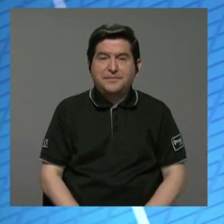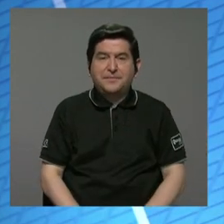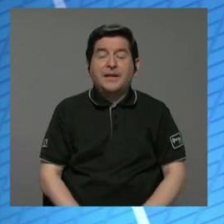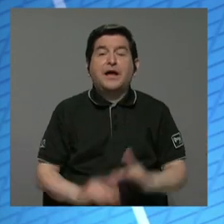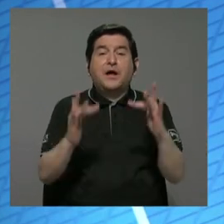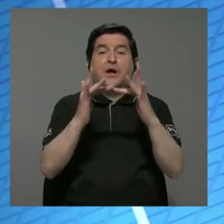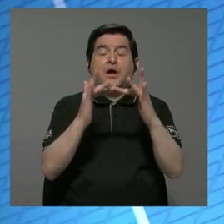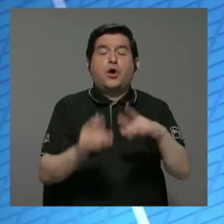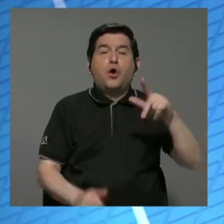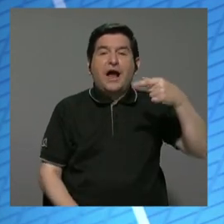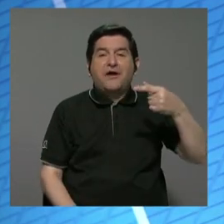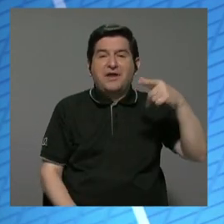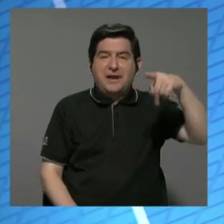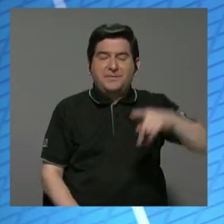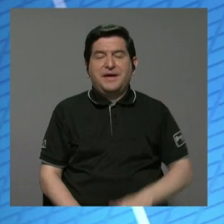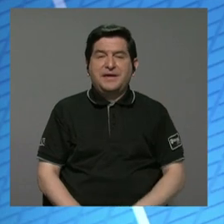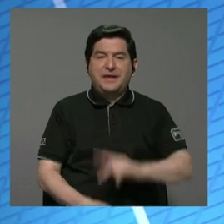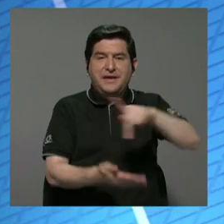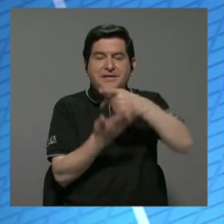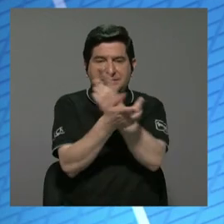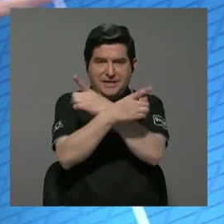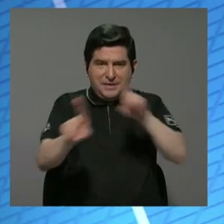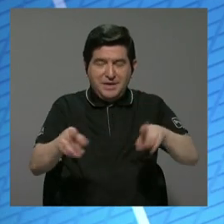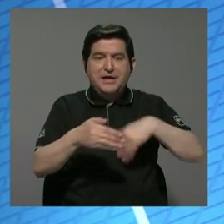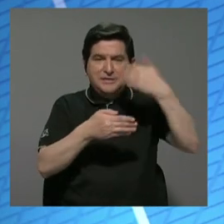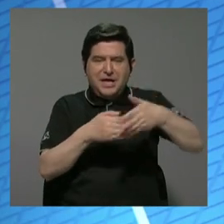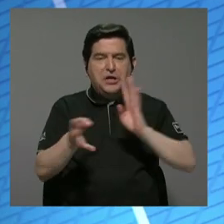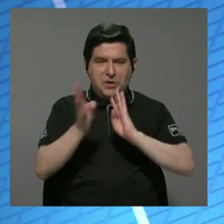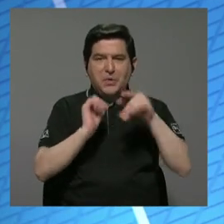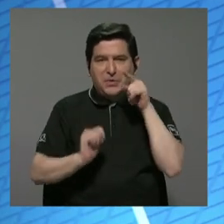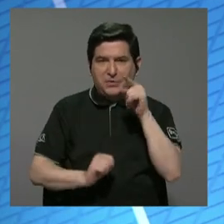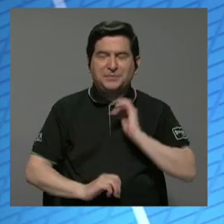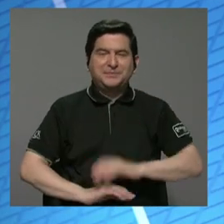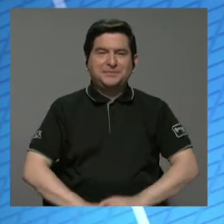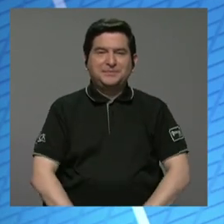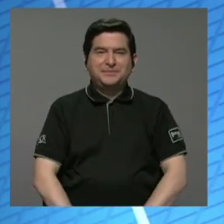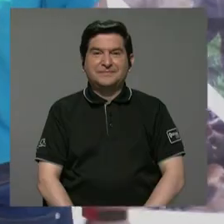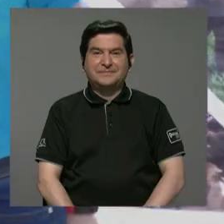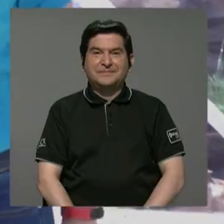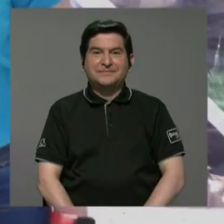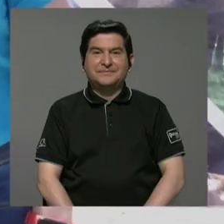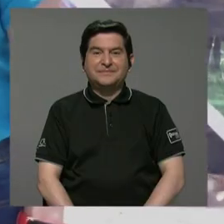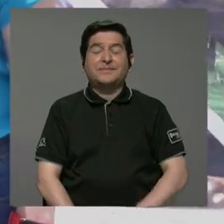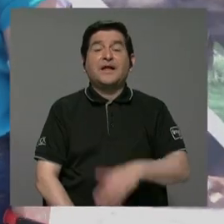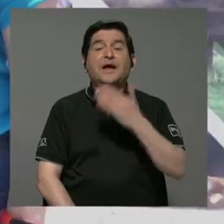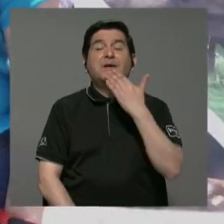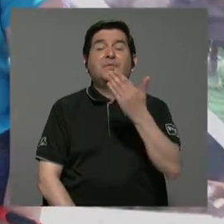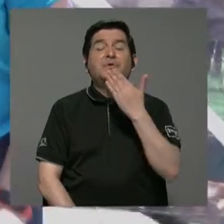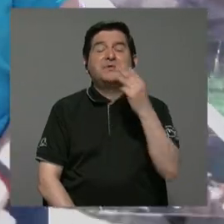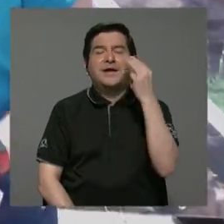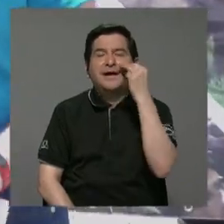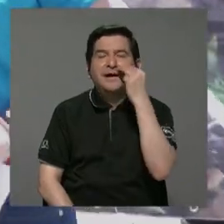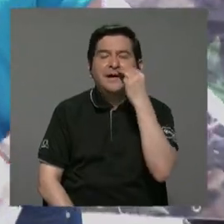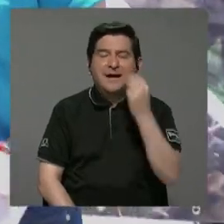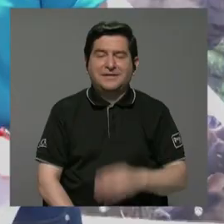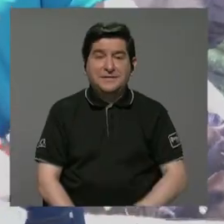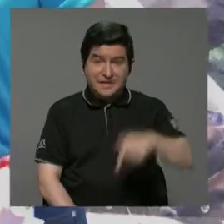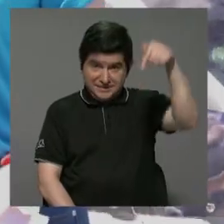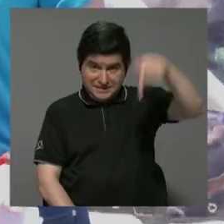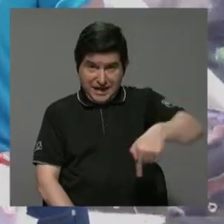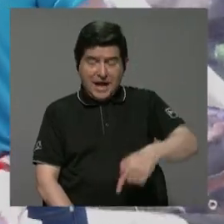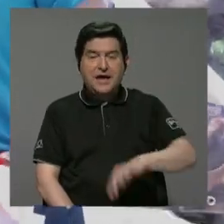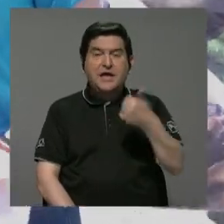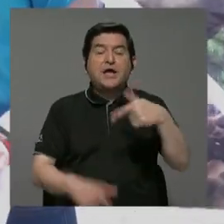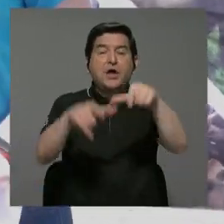con Gabriela Pérez en la Plaza de la Democracia y entonces ya venimos a conversar de eso. Gracias, Marcela. Estamos acá en